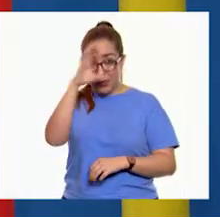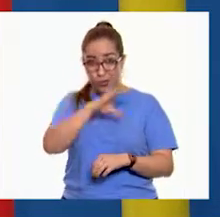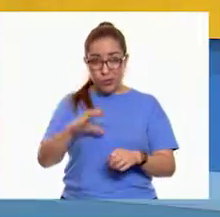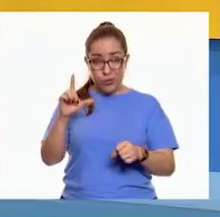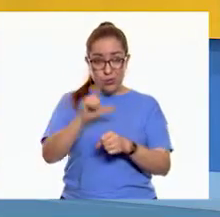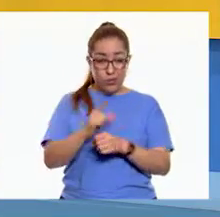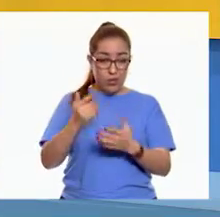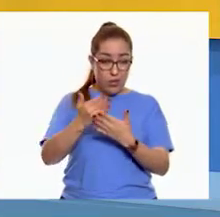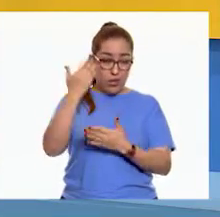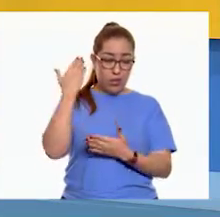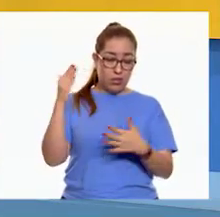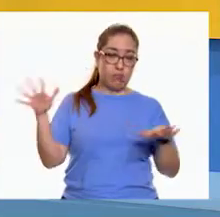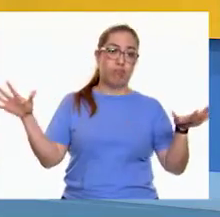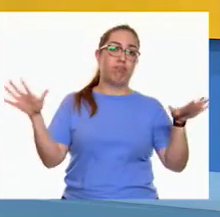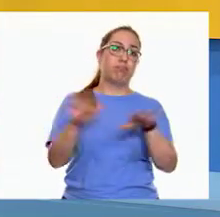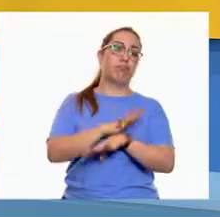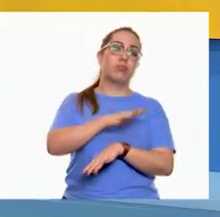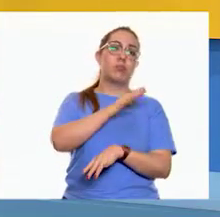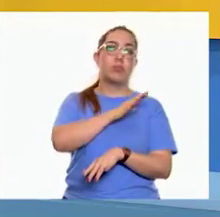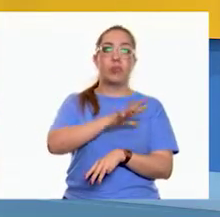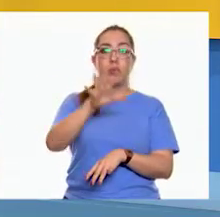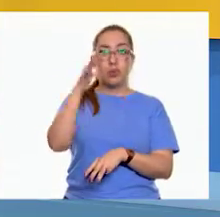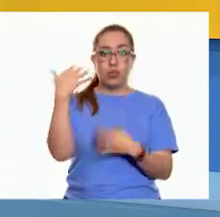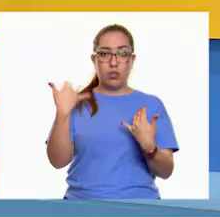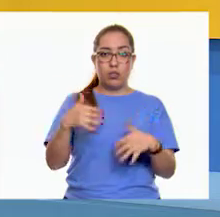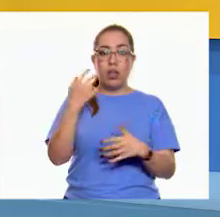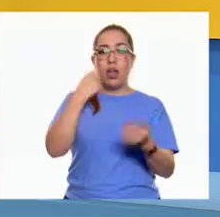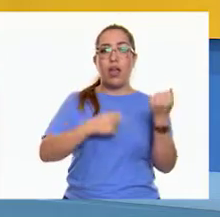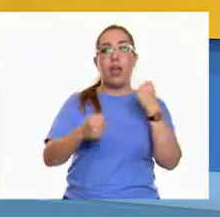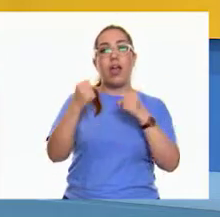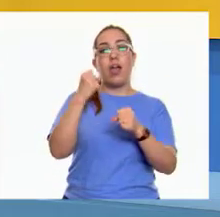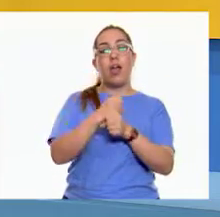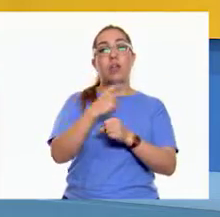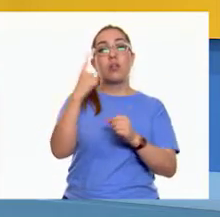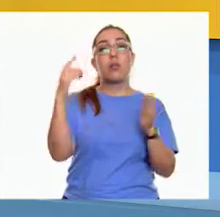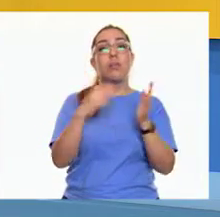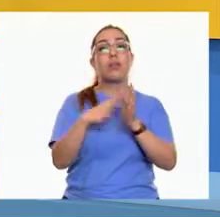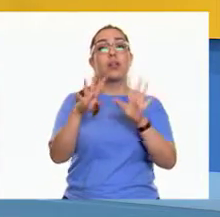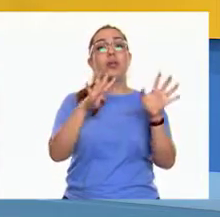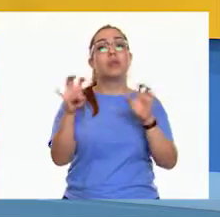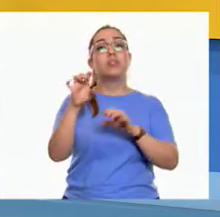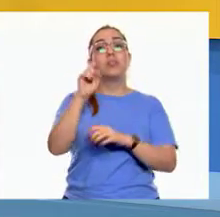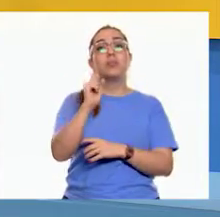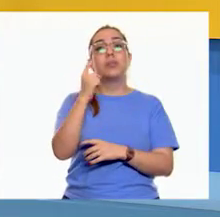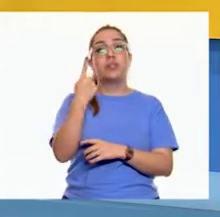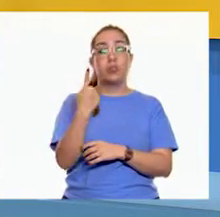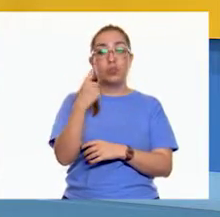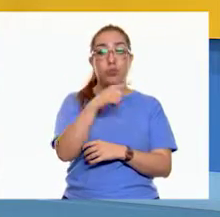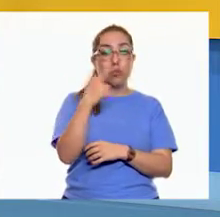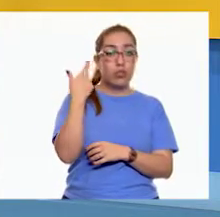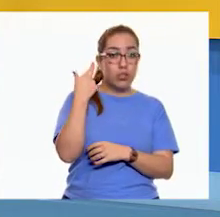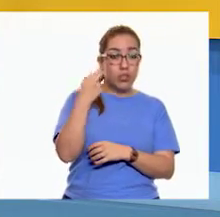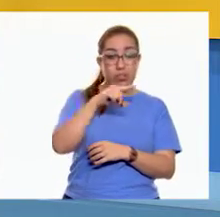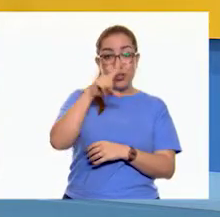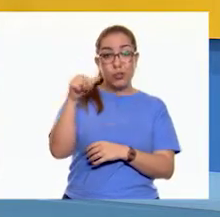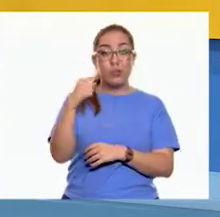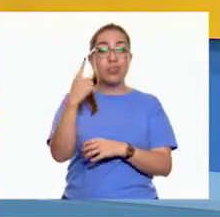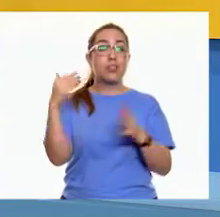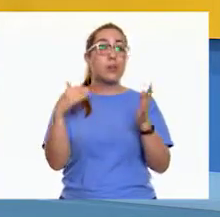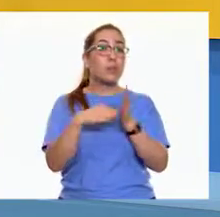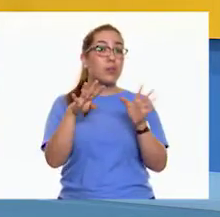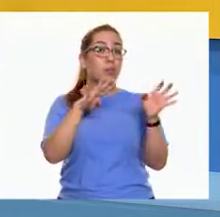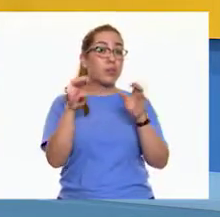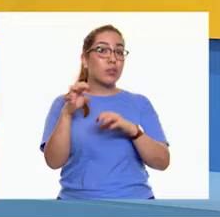impresionante. Así es. Y fue en el año de 1921 cuando apareció la radio y en el año de 1950 cuando apareció la